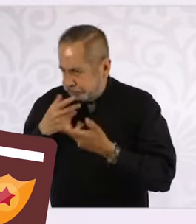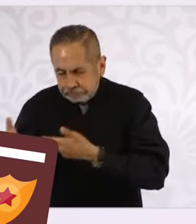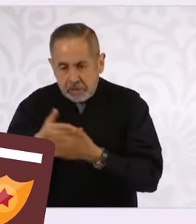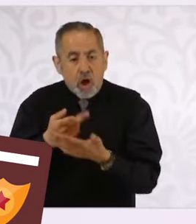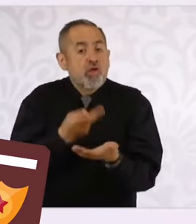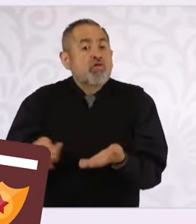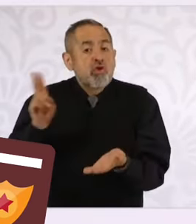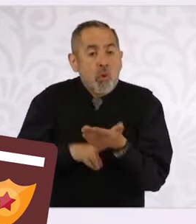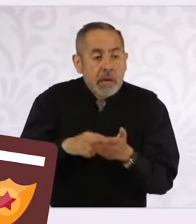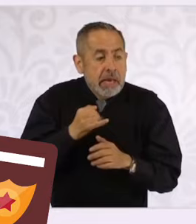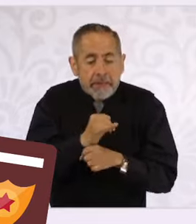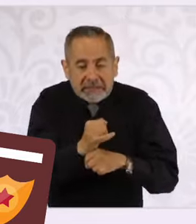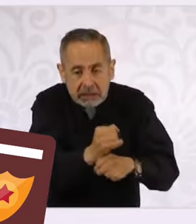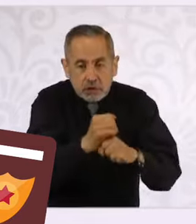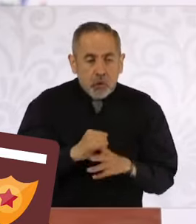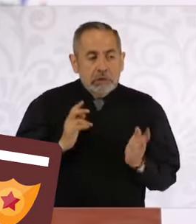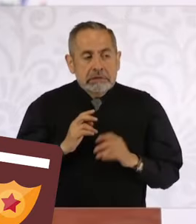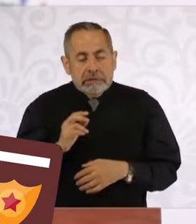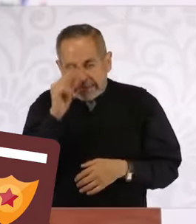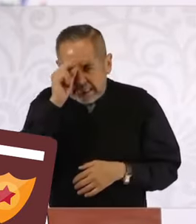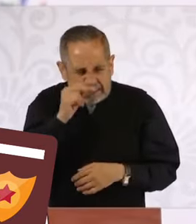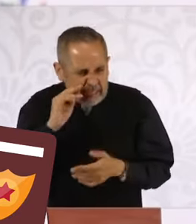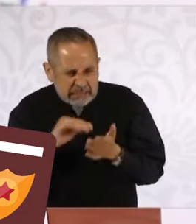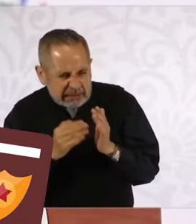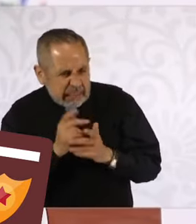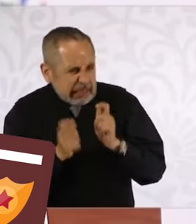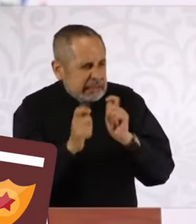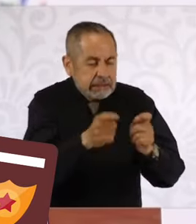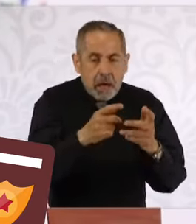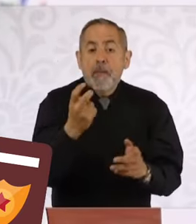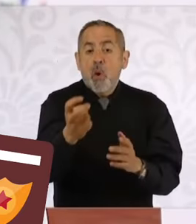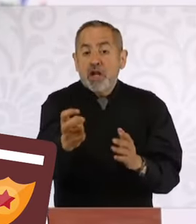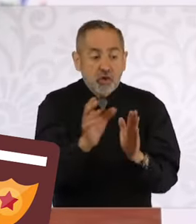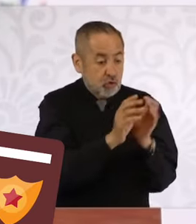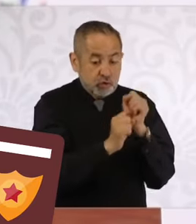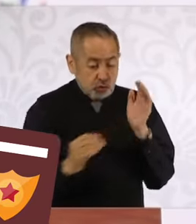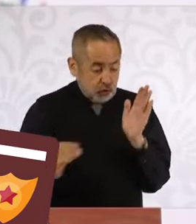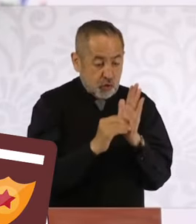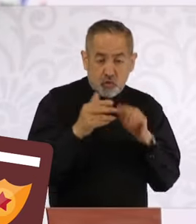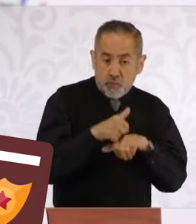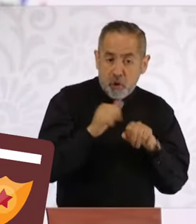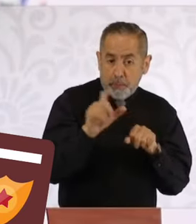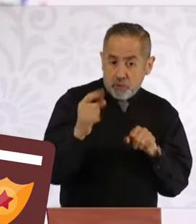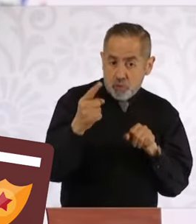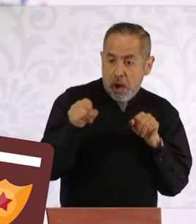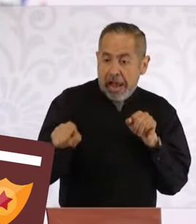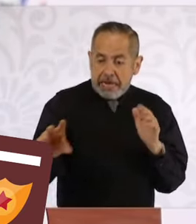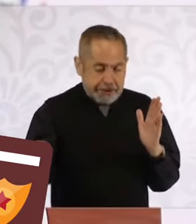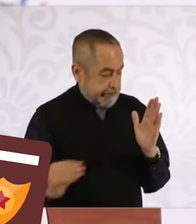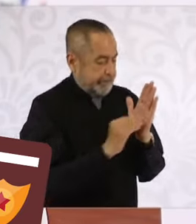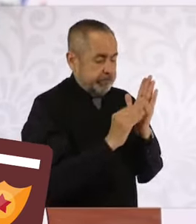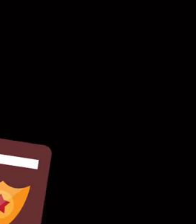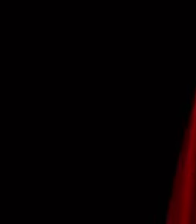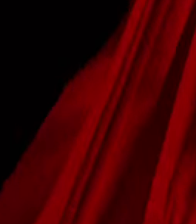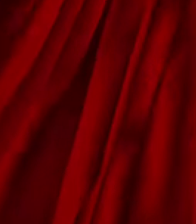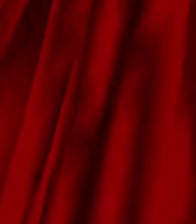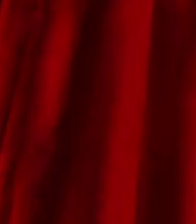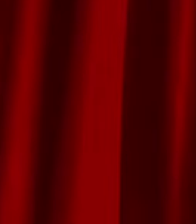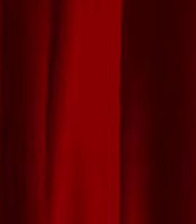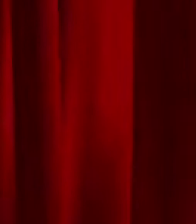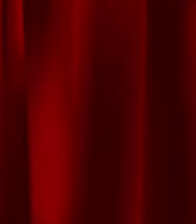tareas de inteligencia e investigación y por eso queremos que en este artículo de la Constitución, en el 21, queden establecidas claramente esas tareas.